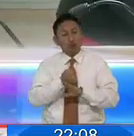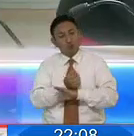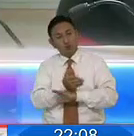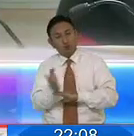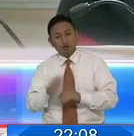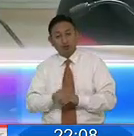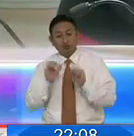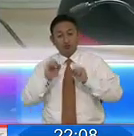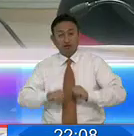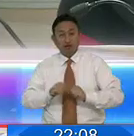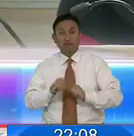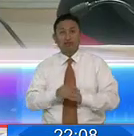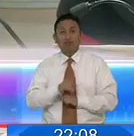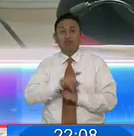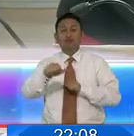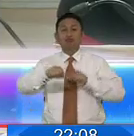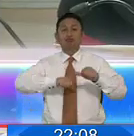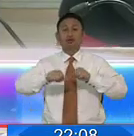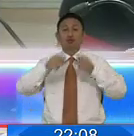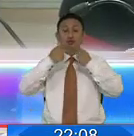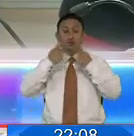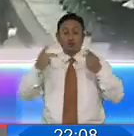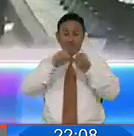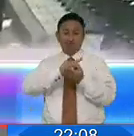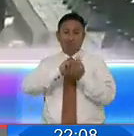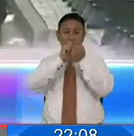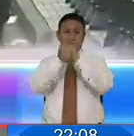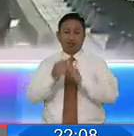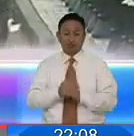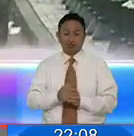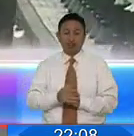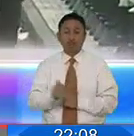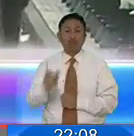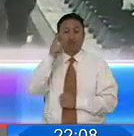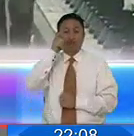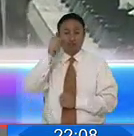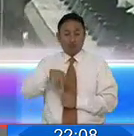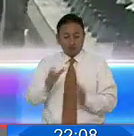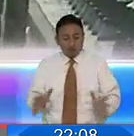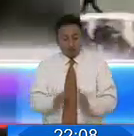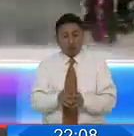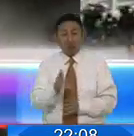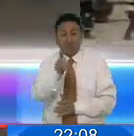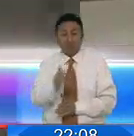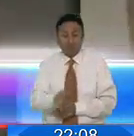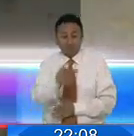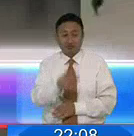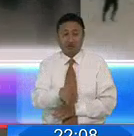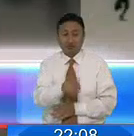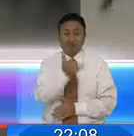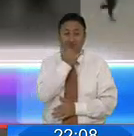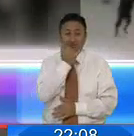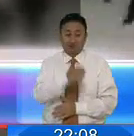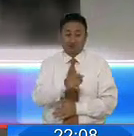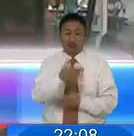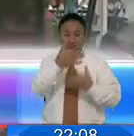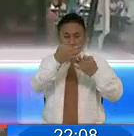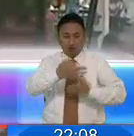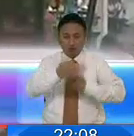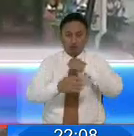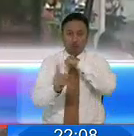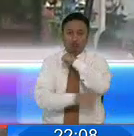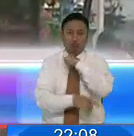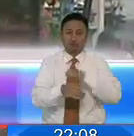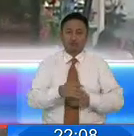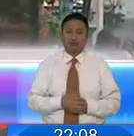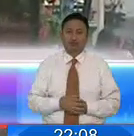reestructurar la administración pública motivar a la fiscalía para que los delitos cometidos en las manifestaciones no queden